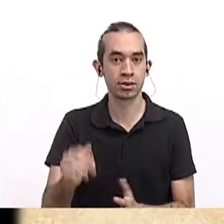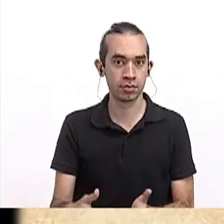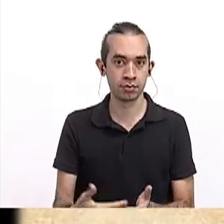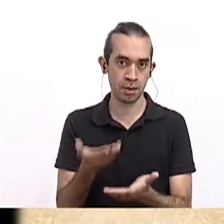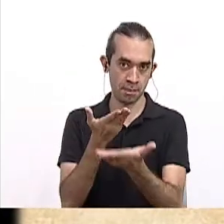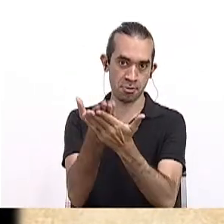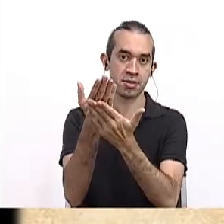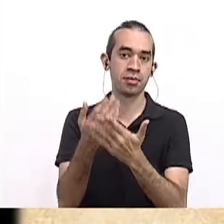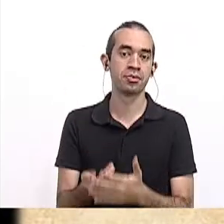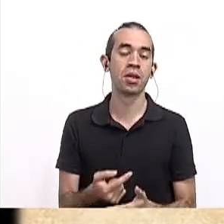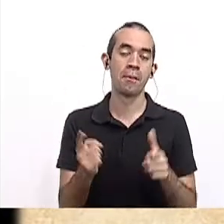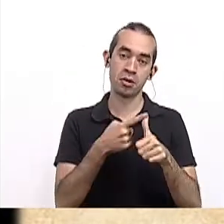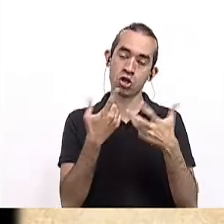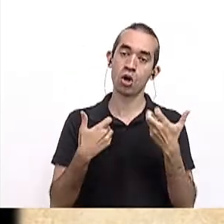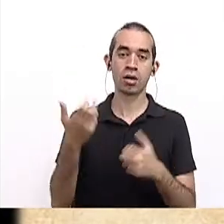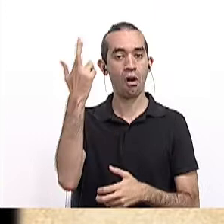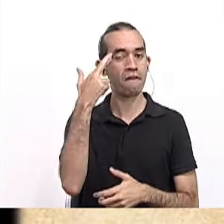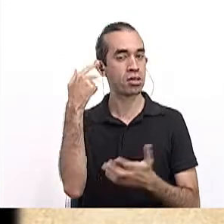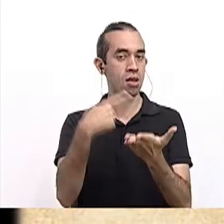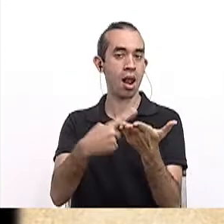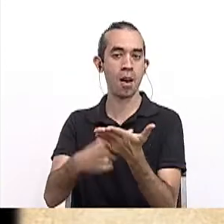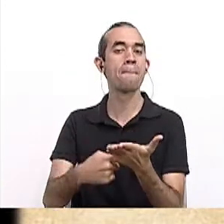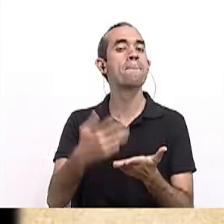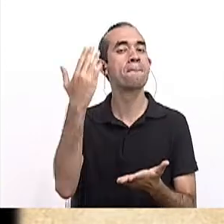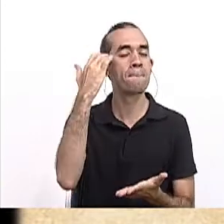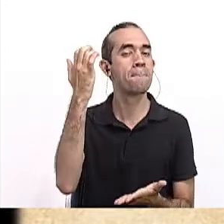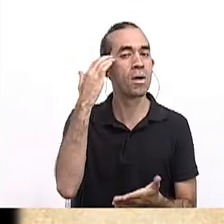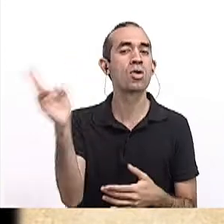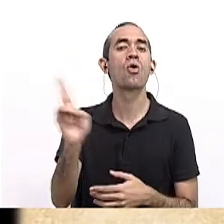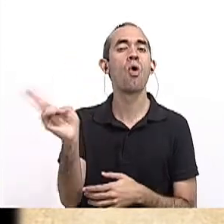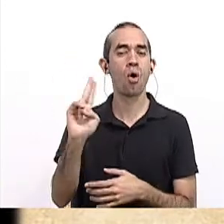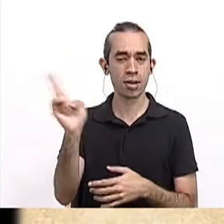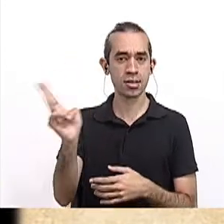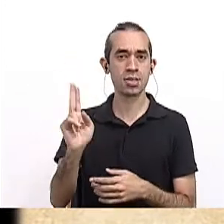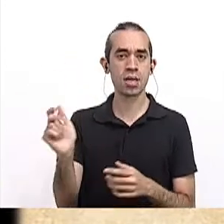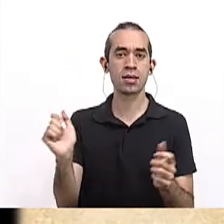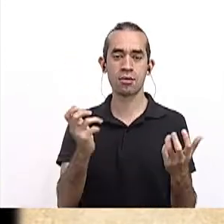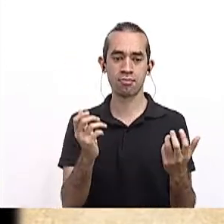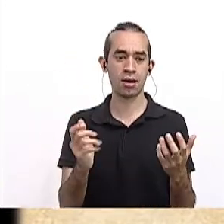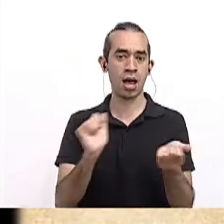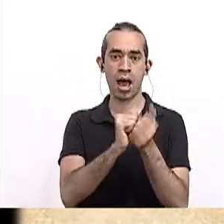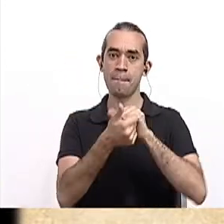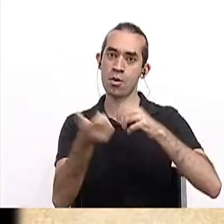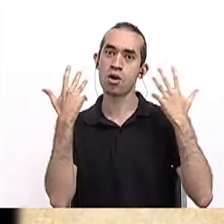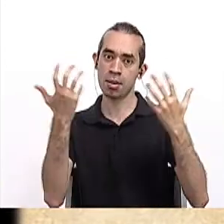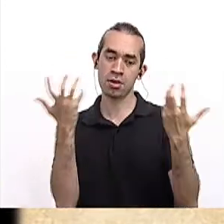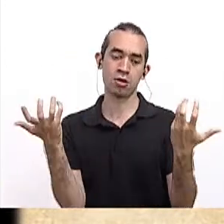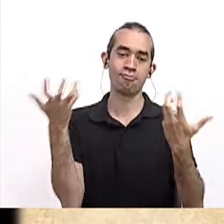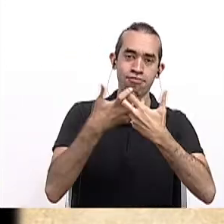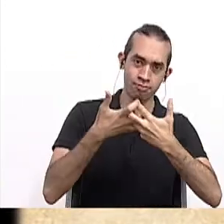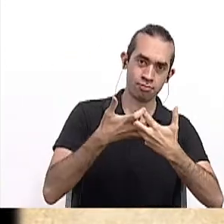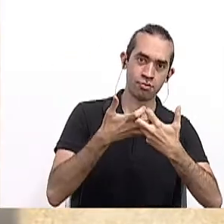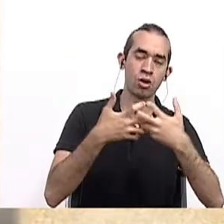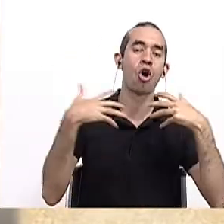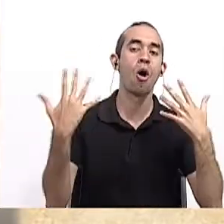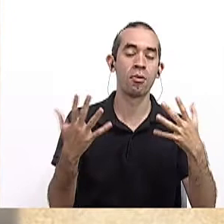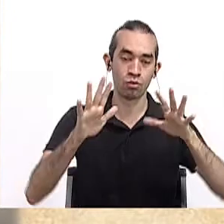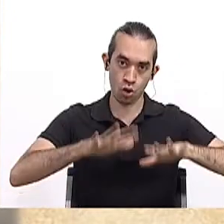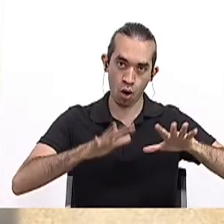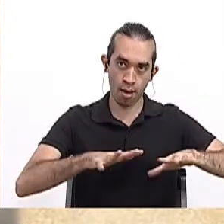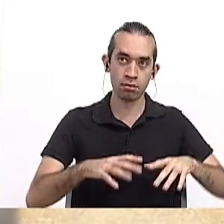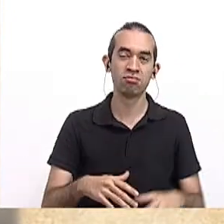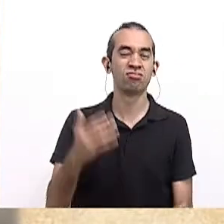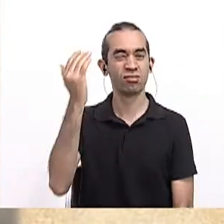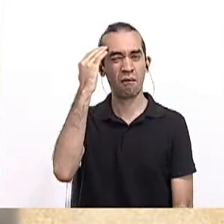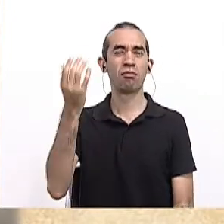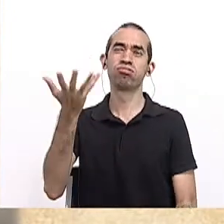quisiera reflexionar con ustedes el por qué es urgente abordar la adaptación al cambio climático a nivel local. Bueno, por muchos años